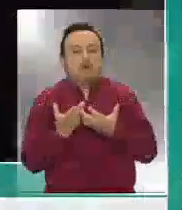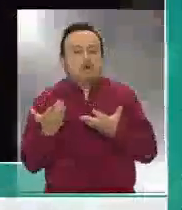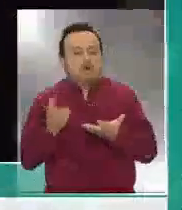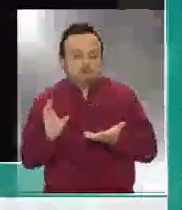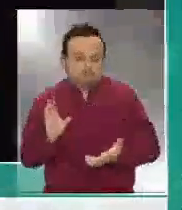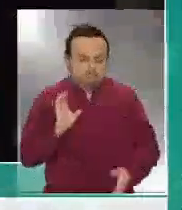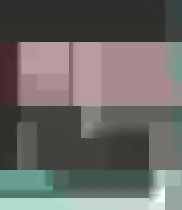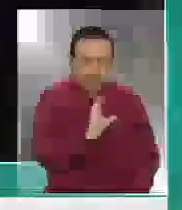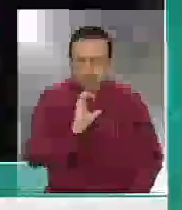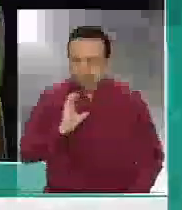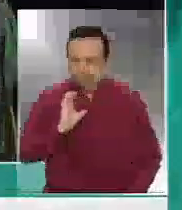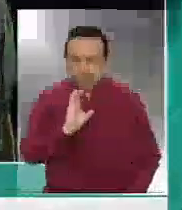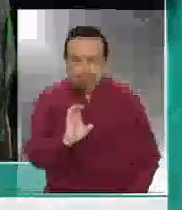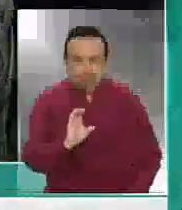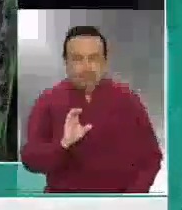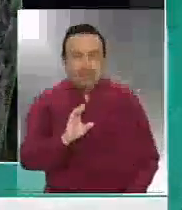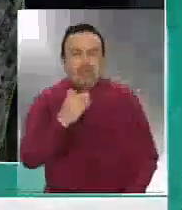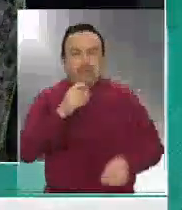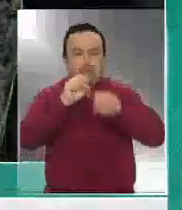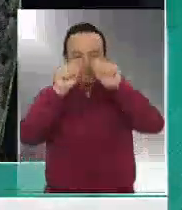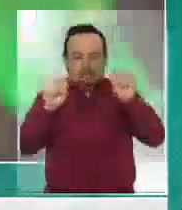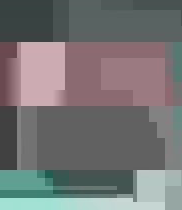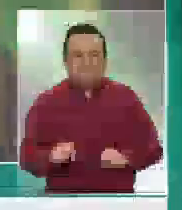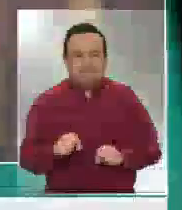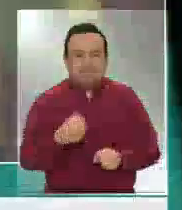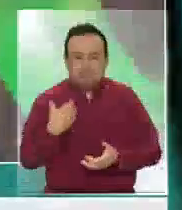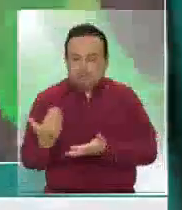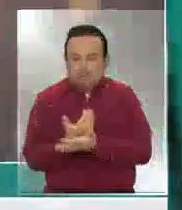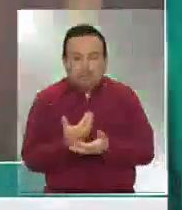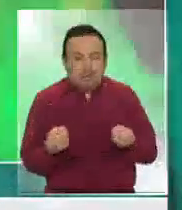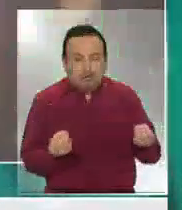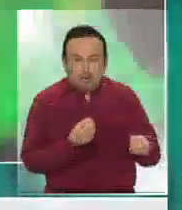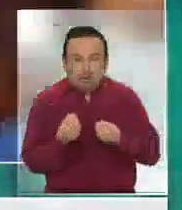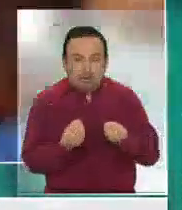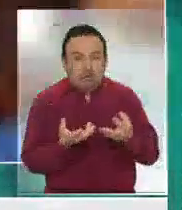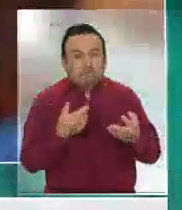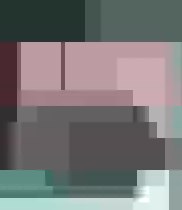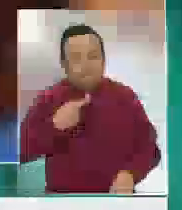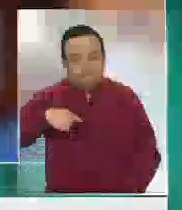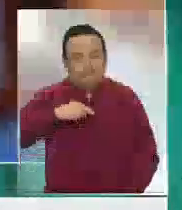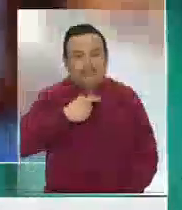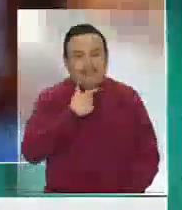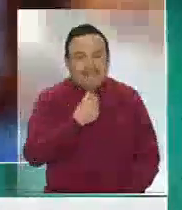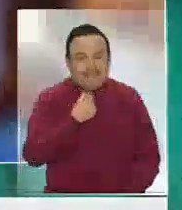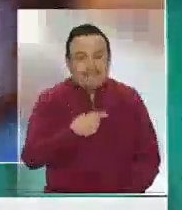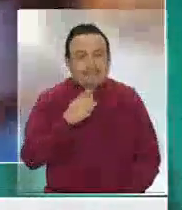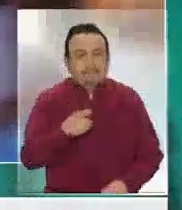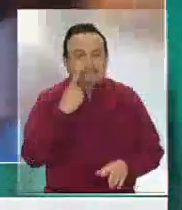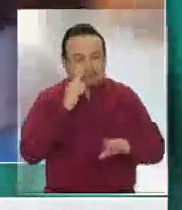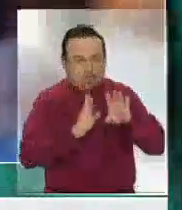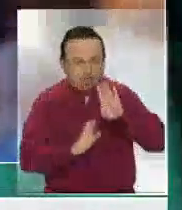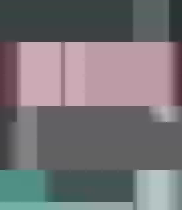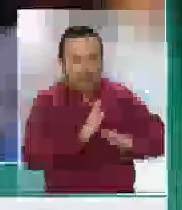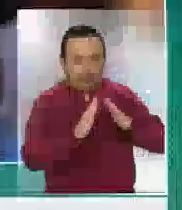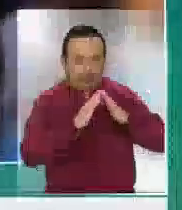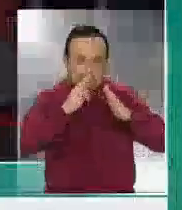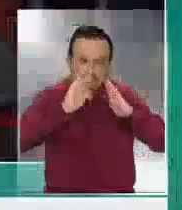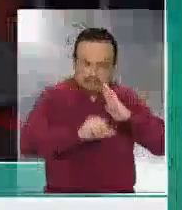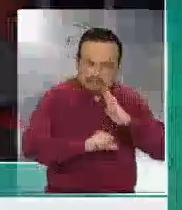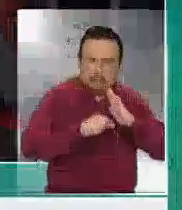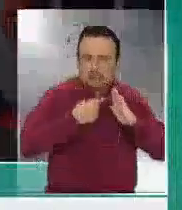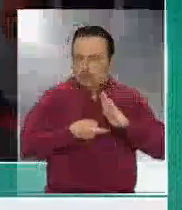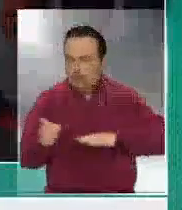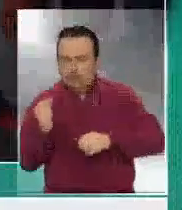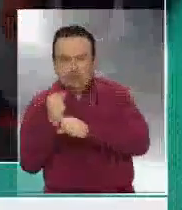masivo para estos trabajadores que no van a tener ingresos y que obviamente si nosotros queremos además que se cuiden y que no vayan a su